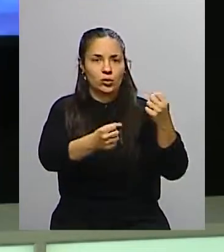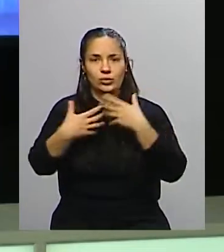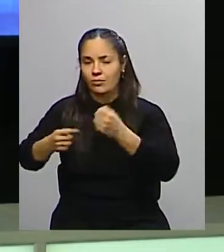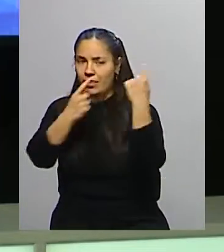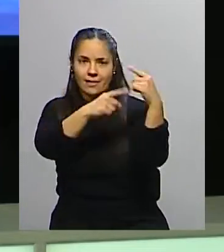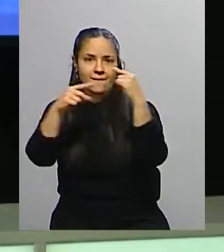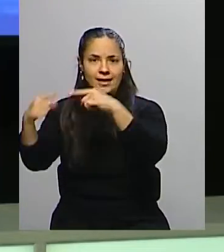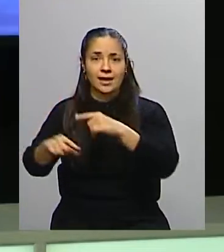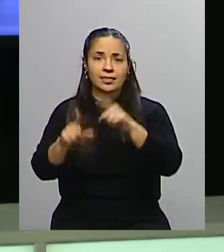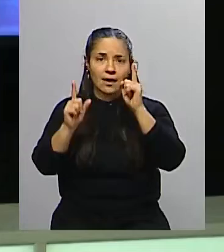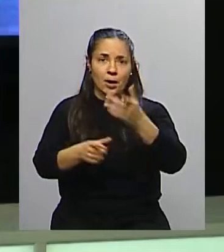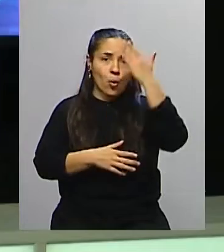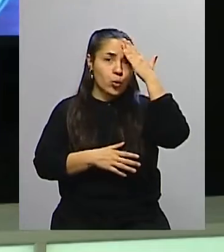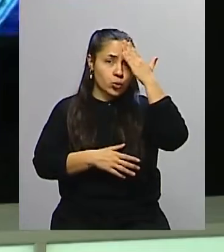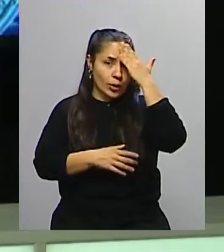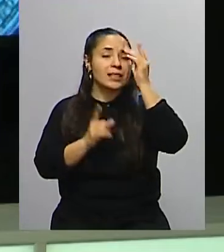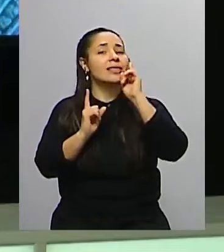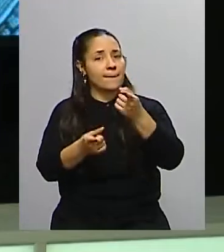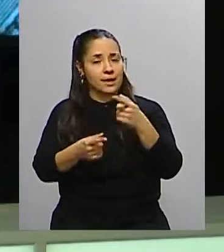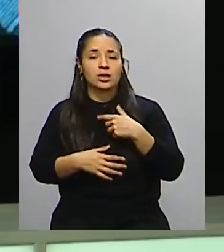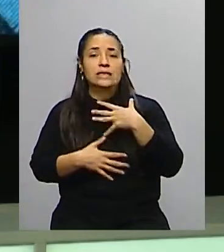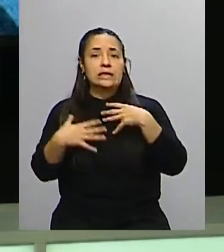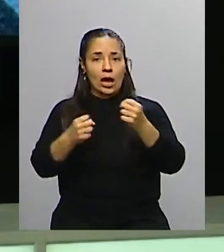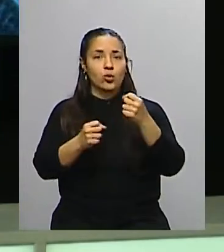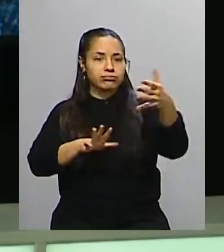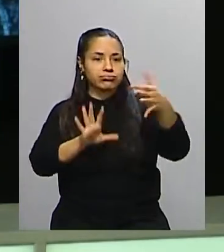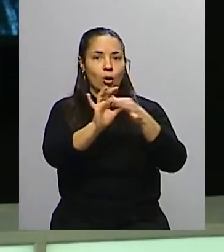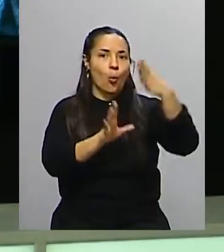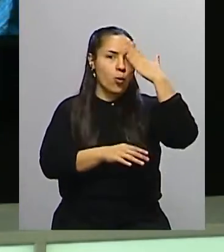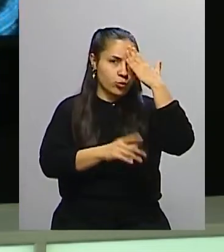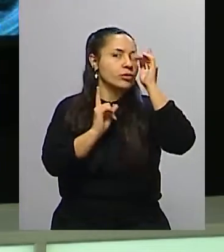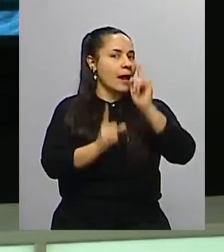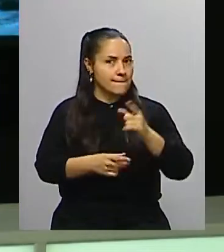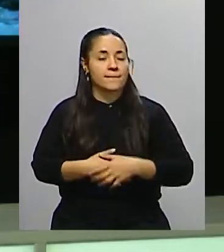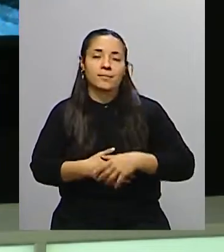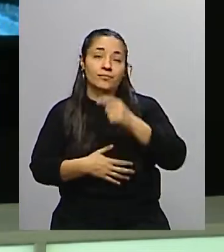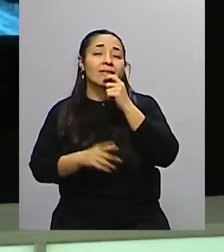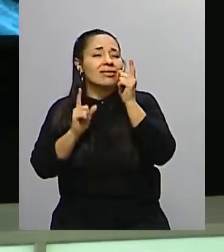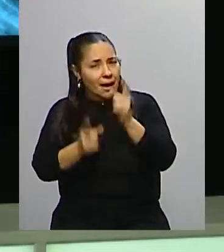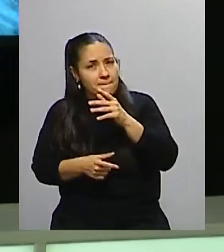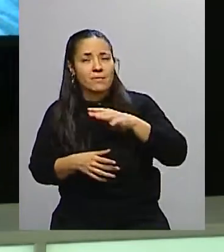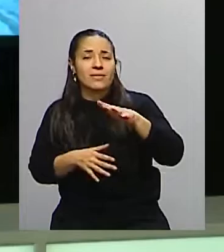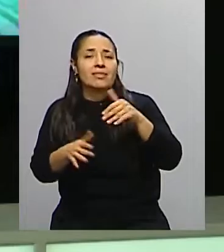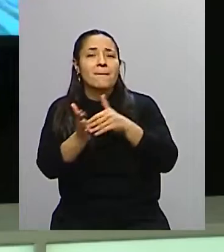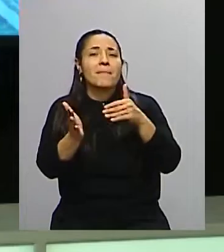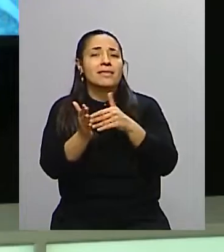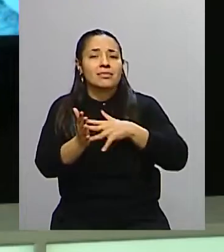que también definen la salud. La salud también se define en cuestiones culturales. Hay geográficas,